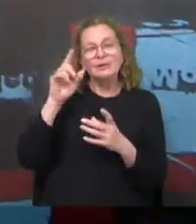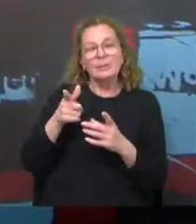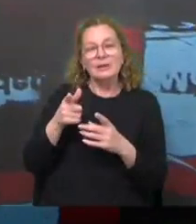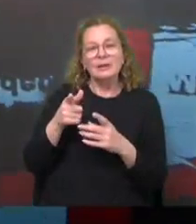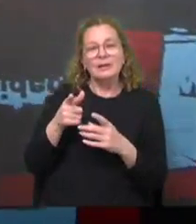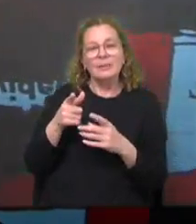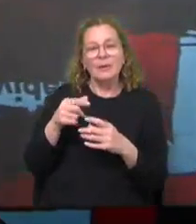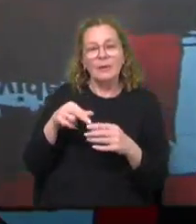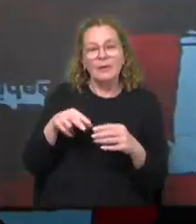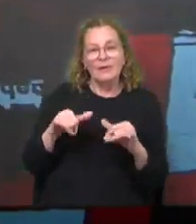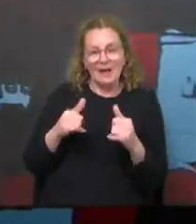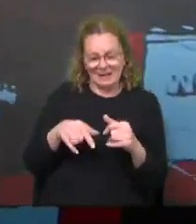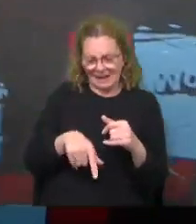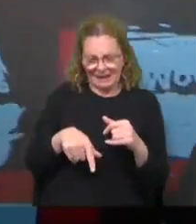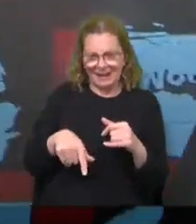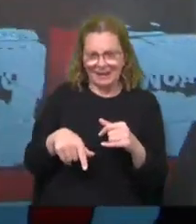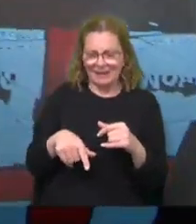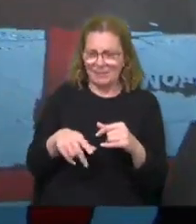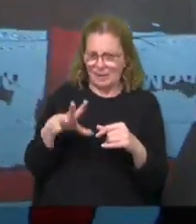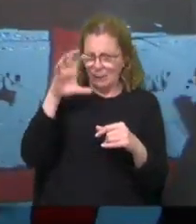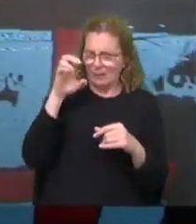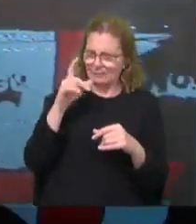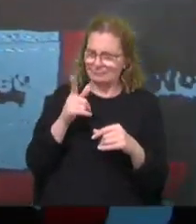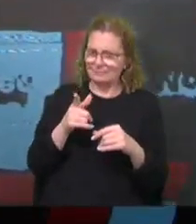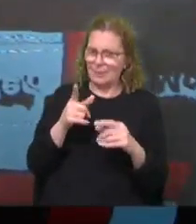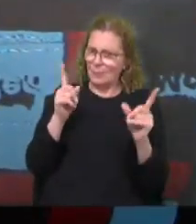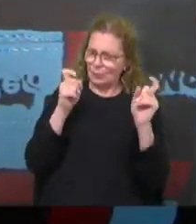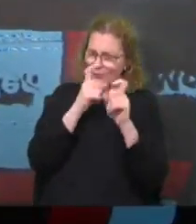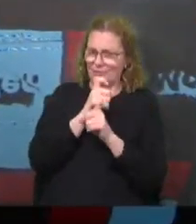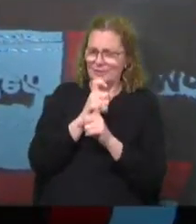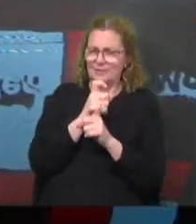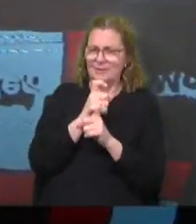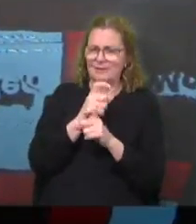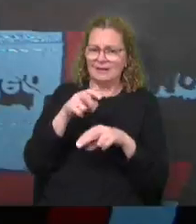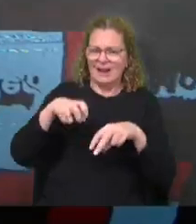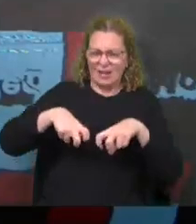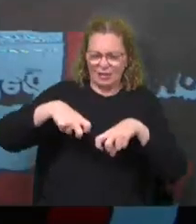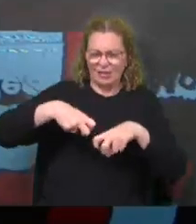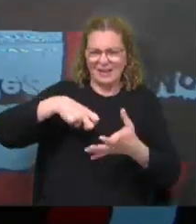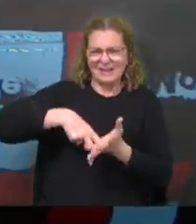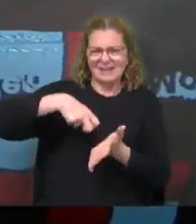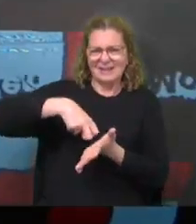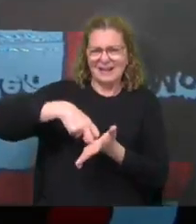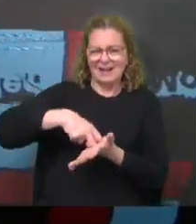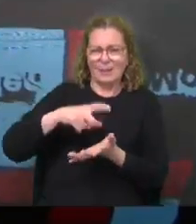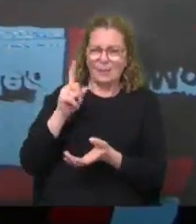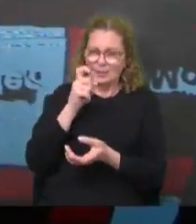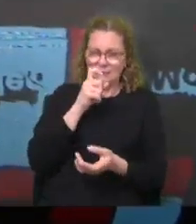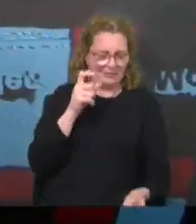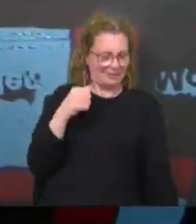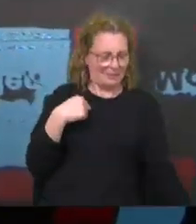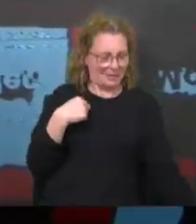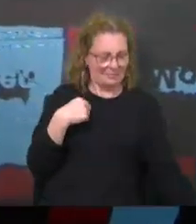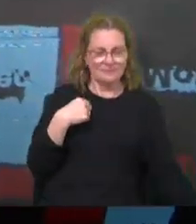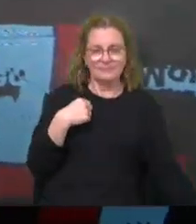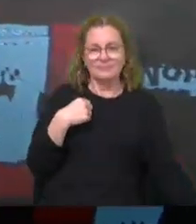hacer un par de pasos acá. Total. Off the record, porque son muy difíciles. Y las rodillas se quejaron un poquito, en mi caso,